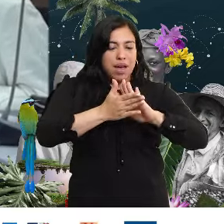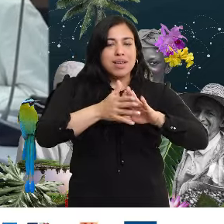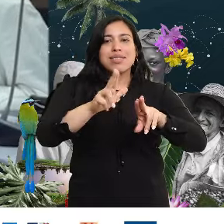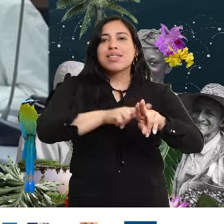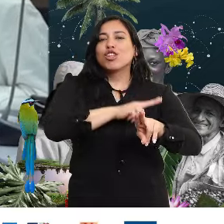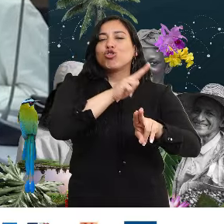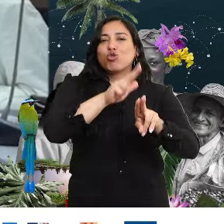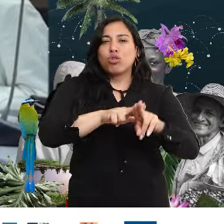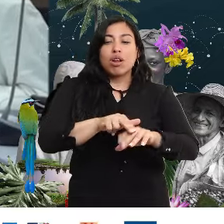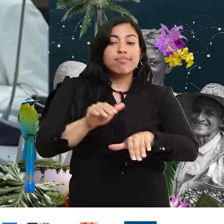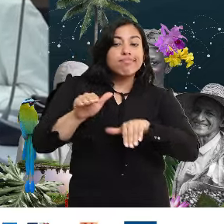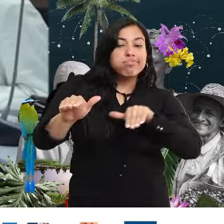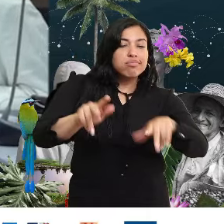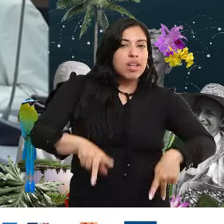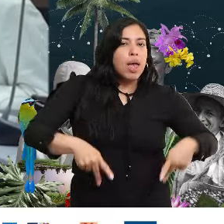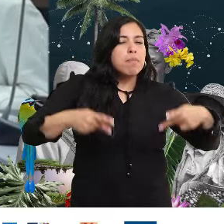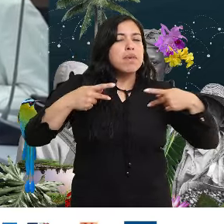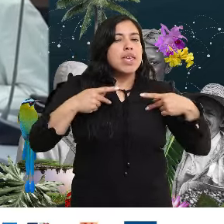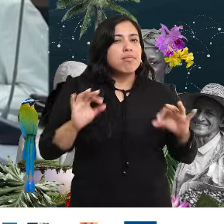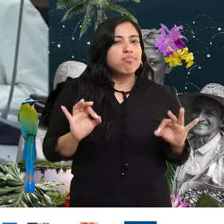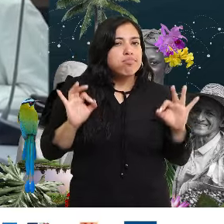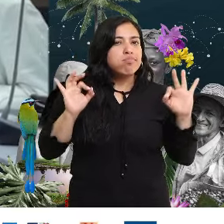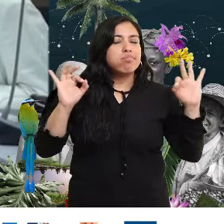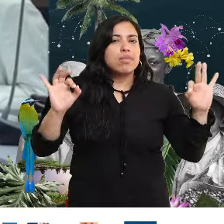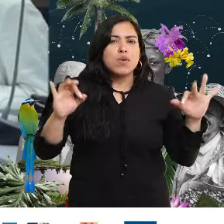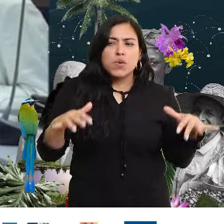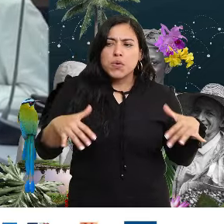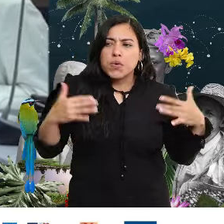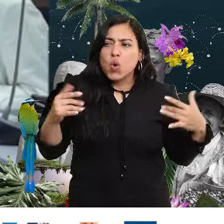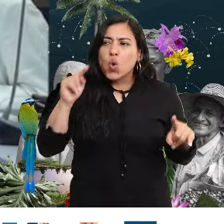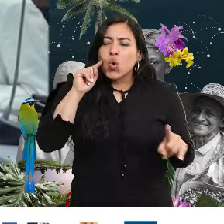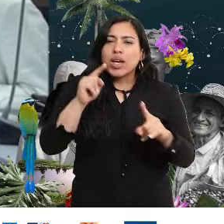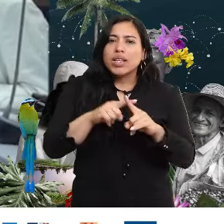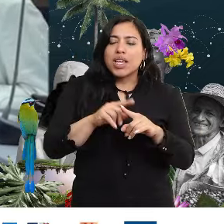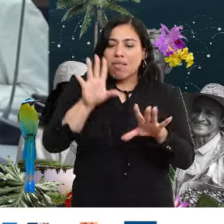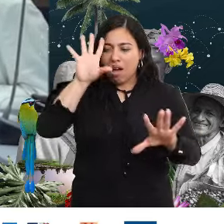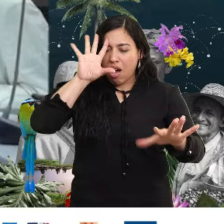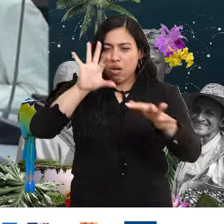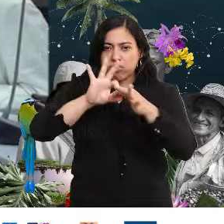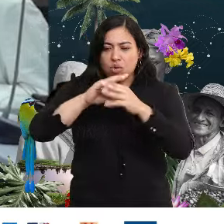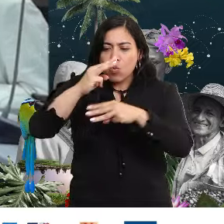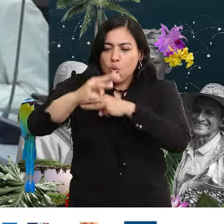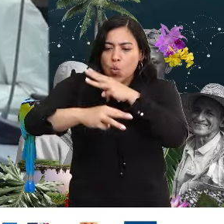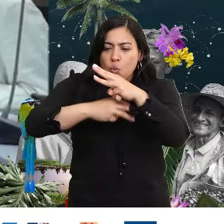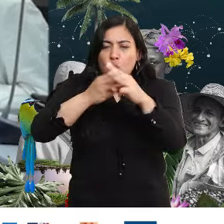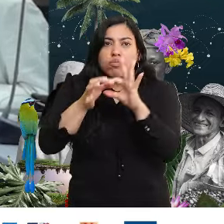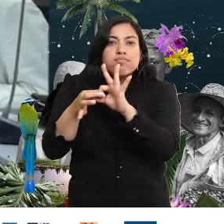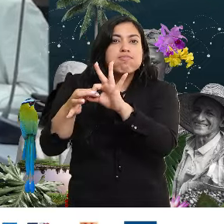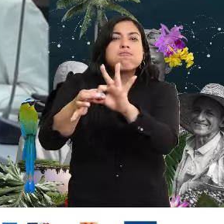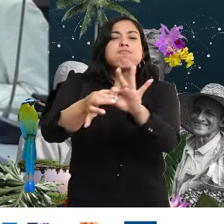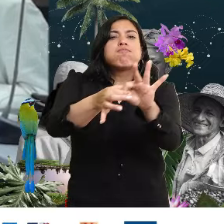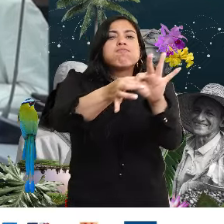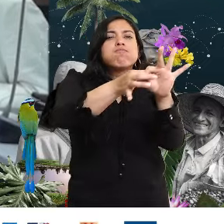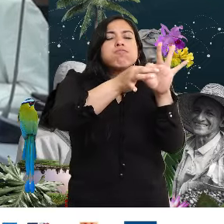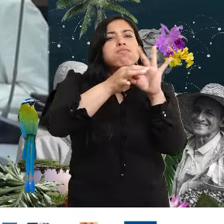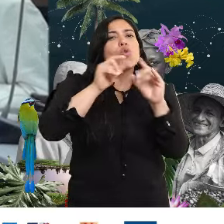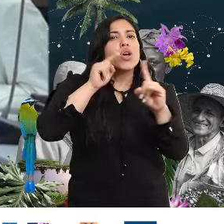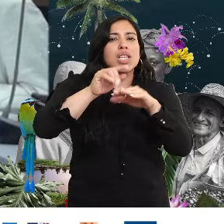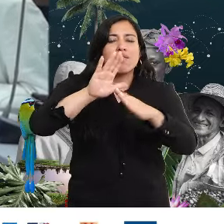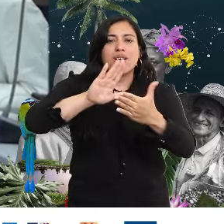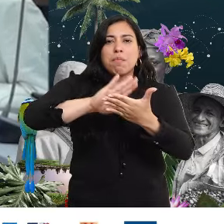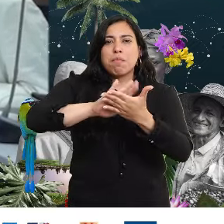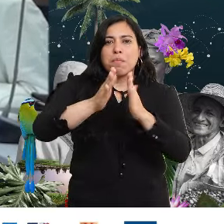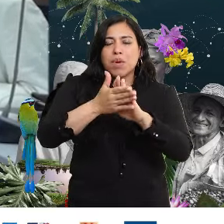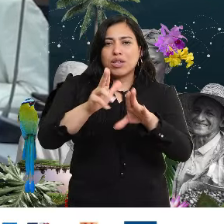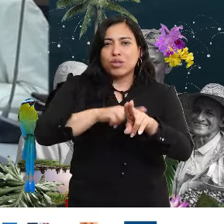llamado a la vida. Es también una declaración para formar una coalición mundial de paz con la naturaleza, en